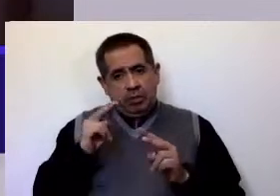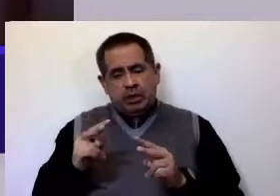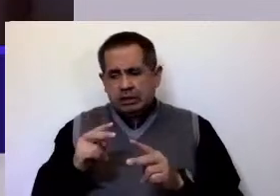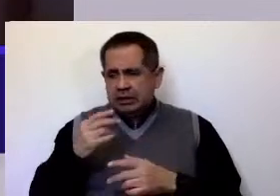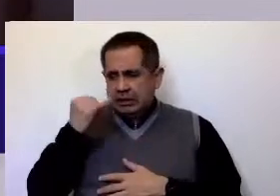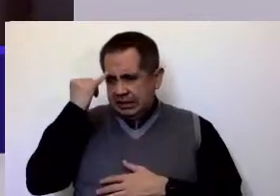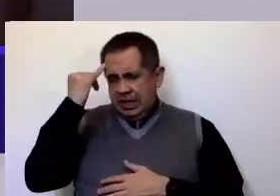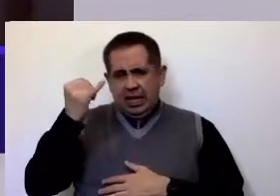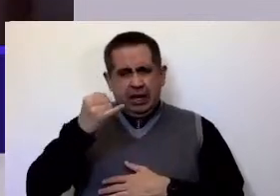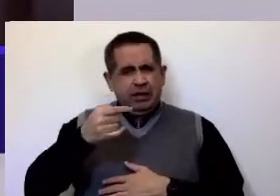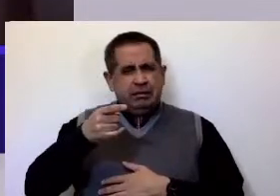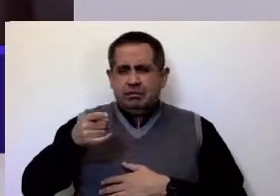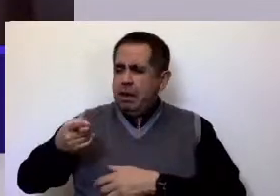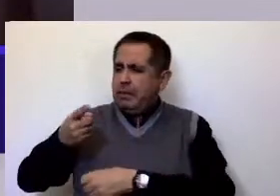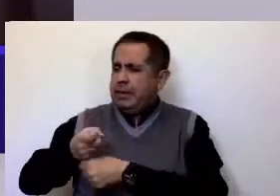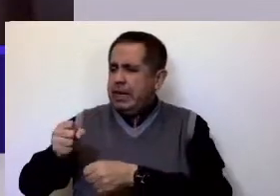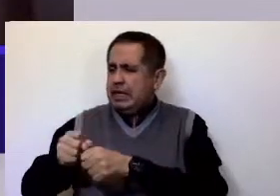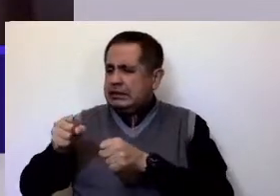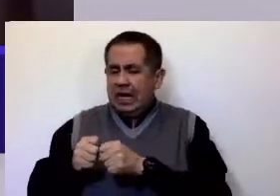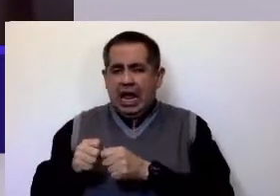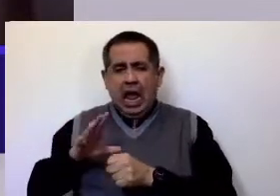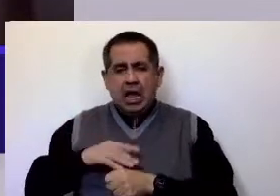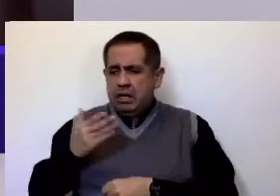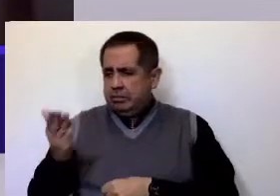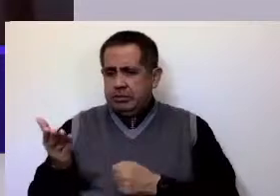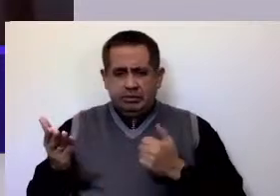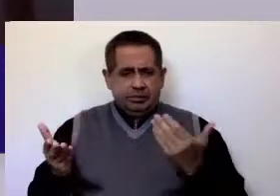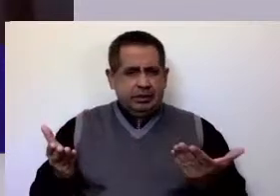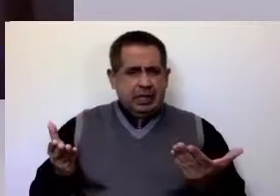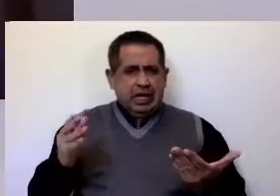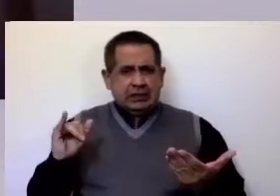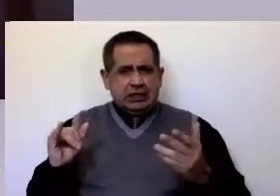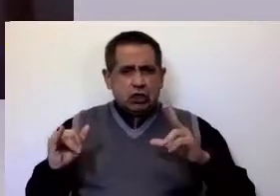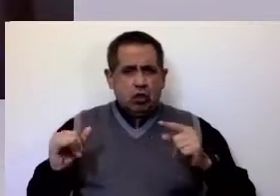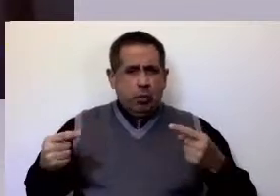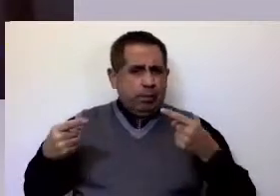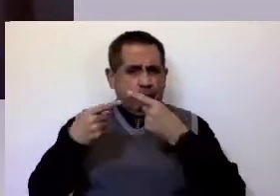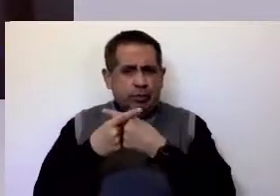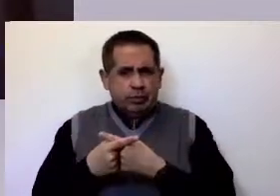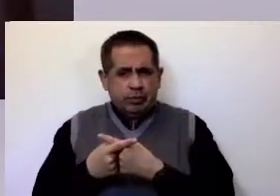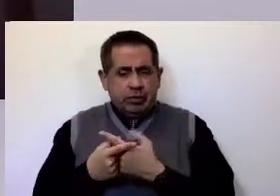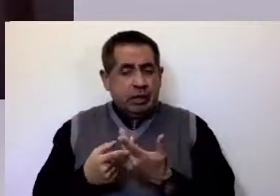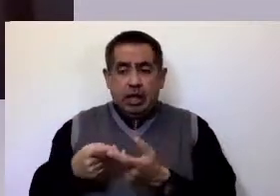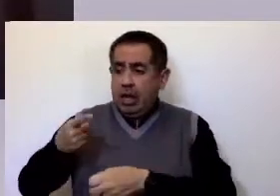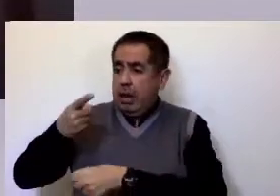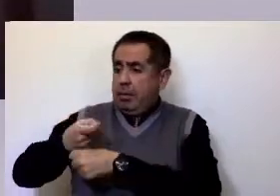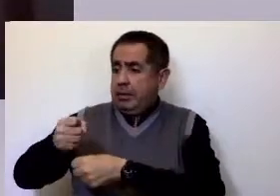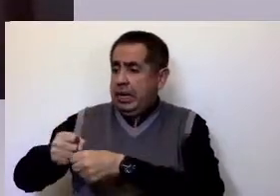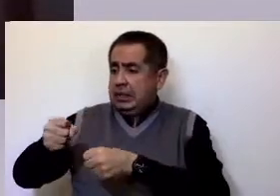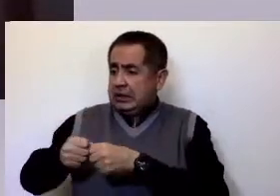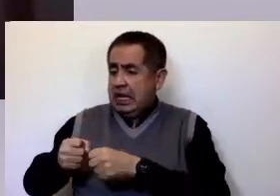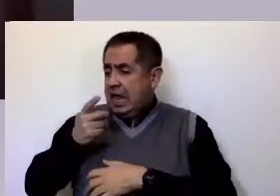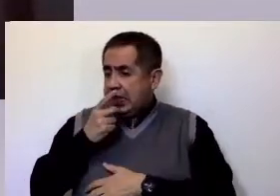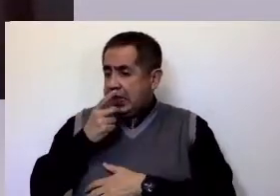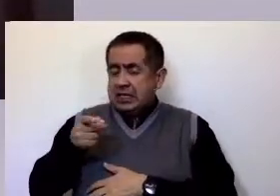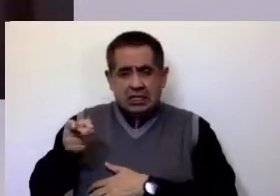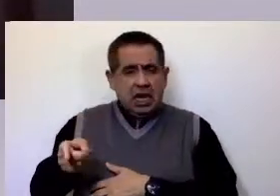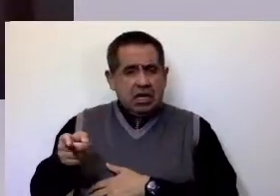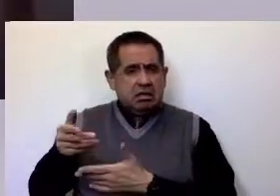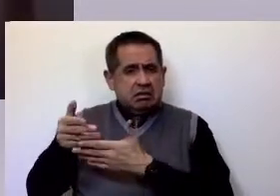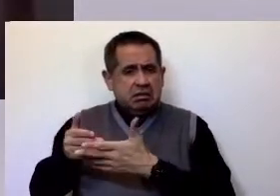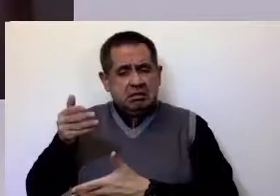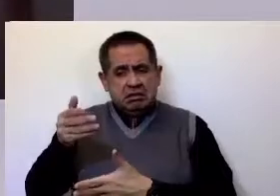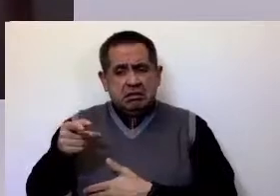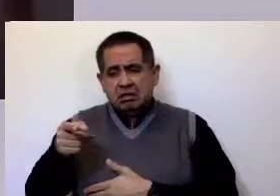primera sala entonces tenemos aquí dos criterios encontrados en las salas la primera sala dejó plasmado que este interés